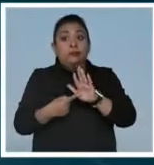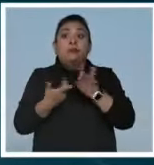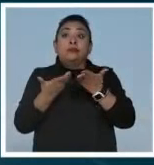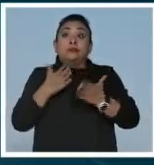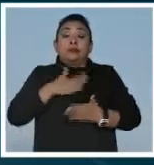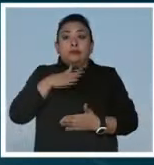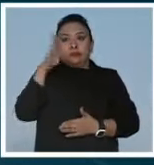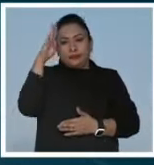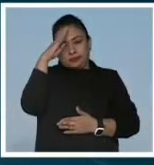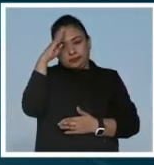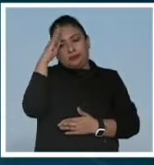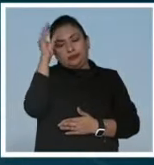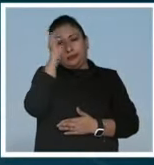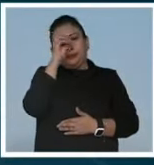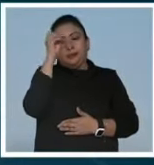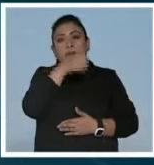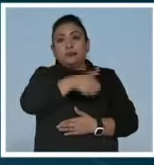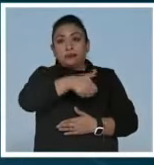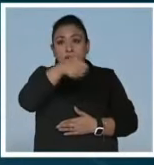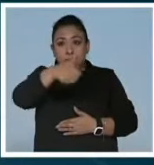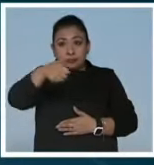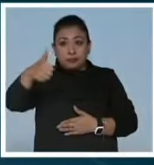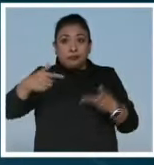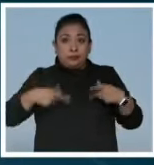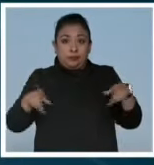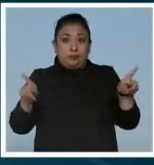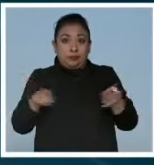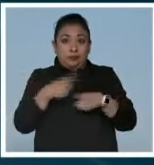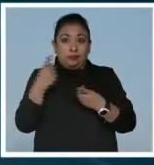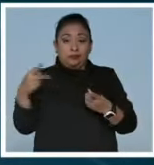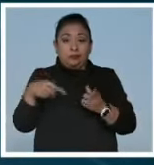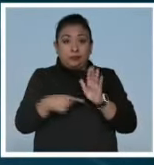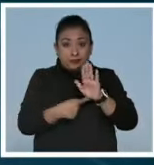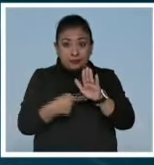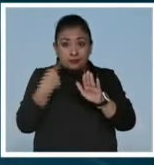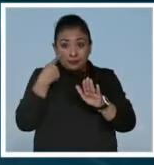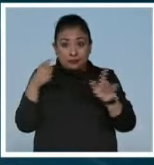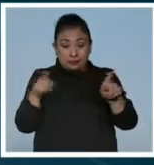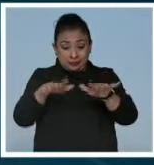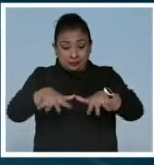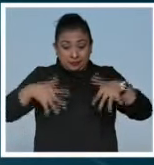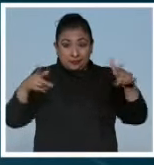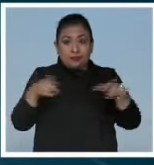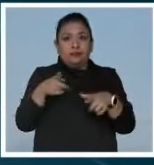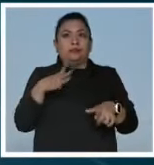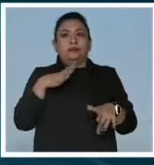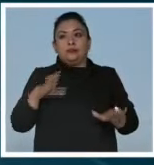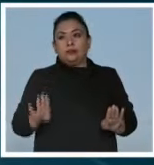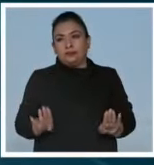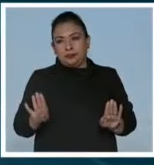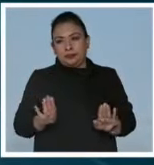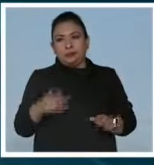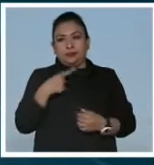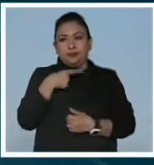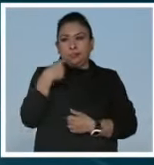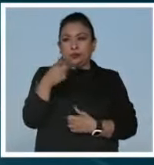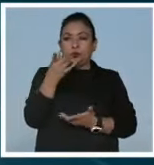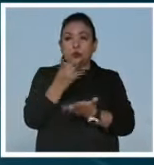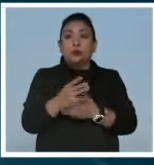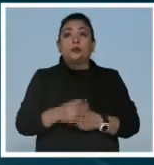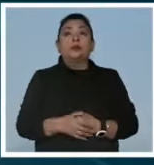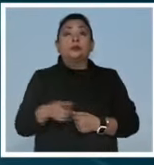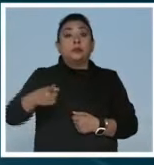que cada uno de estos músicos que se van a presentar tienen una característica muy particular y única.